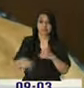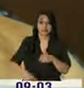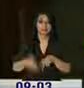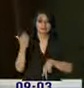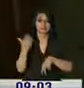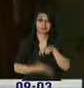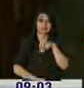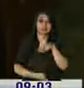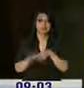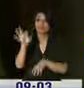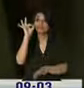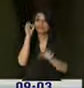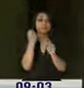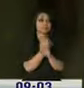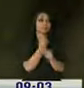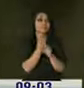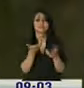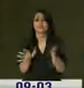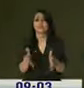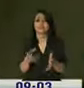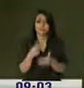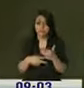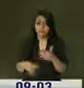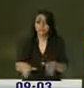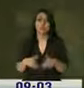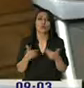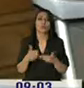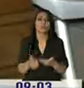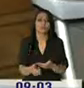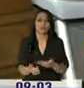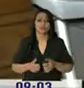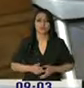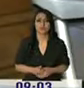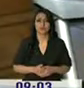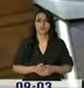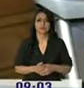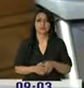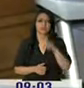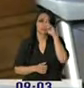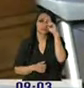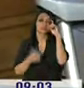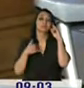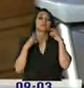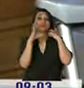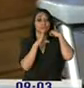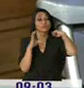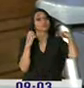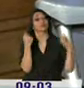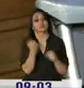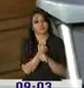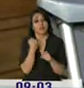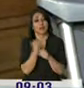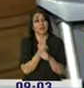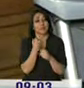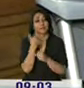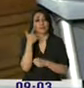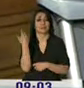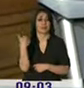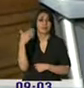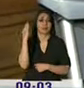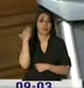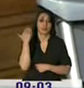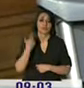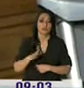dificultado encontrar un empleo para mantener a sus pequeños. Es que ando buscando ya trabajo ya desde hace mucho tiempo, igual en el CONAR